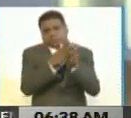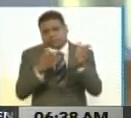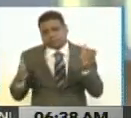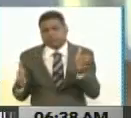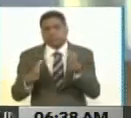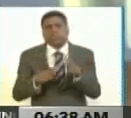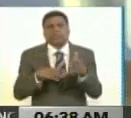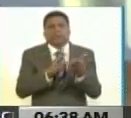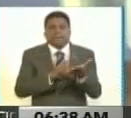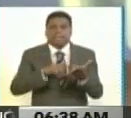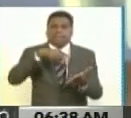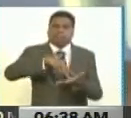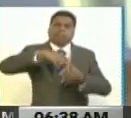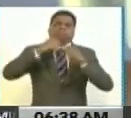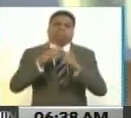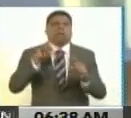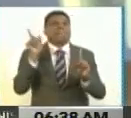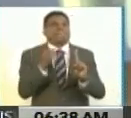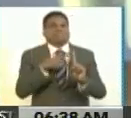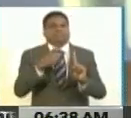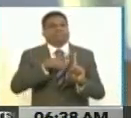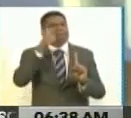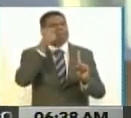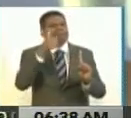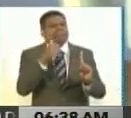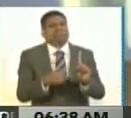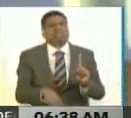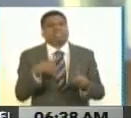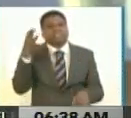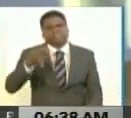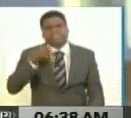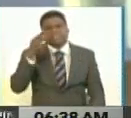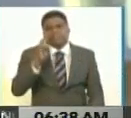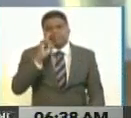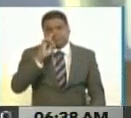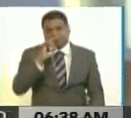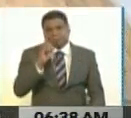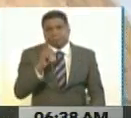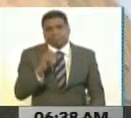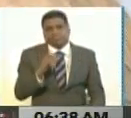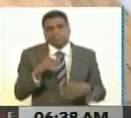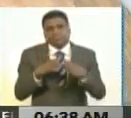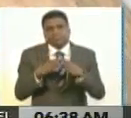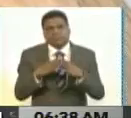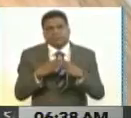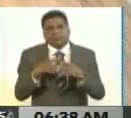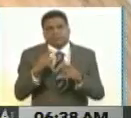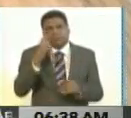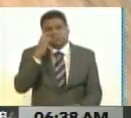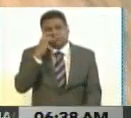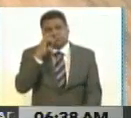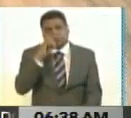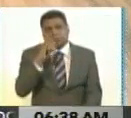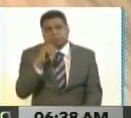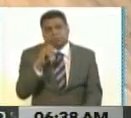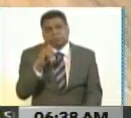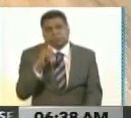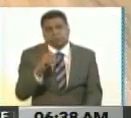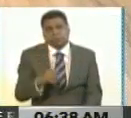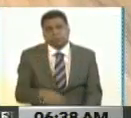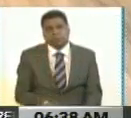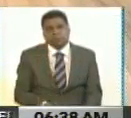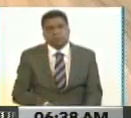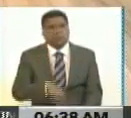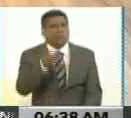es fundamental. Por lo tanto, siempre la mayor parte de los ataques se centraron en Venezuela. No es nuevo, ¿no? Ya se está